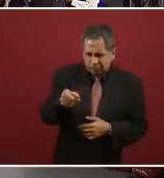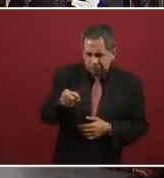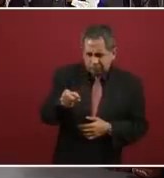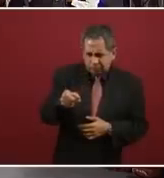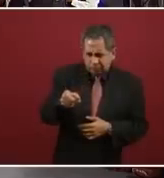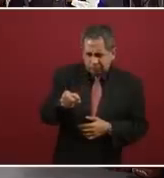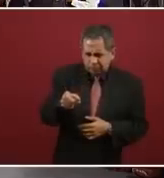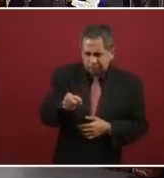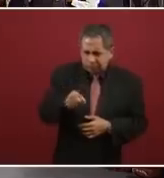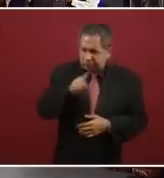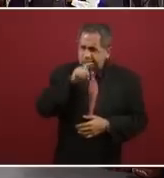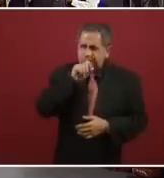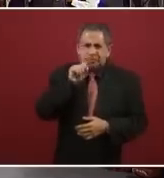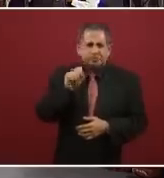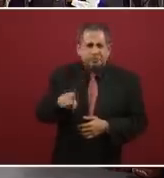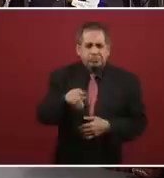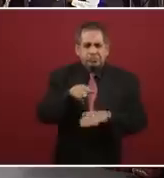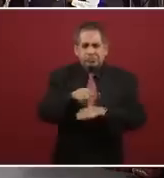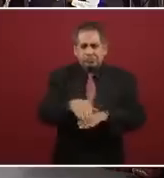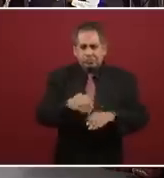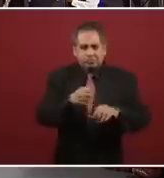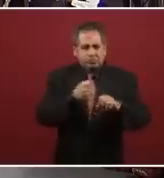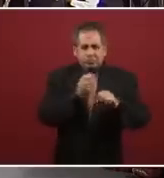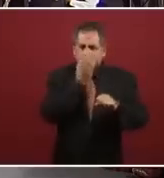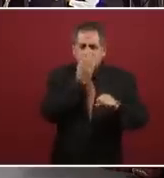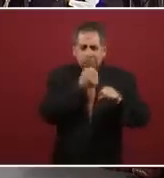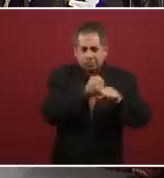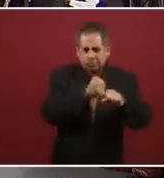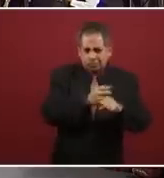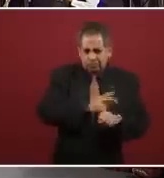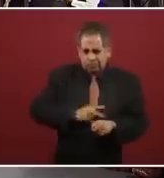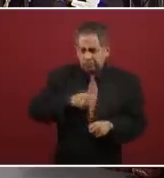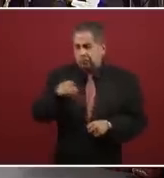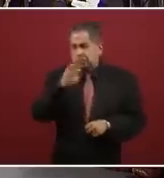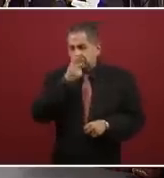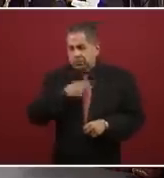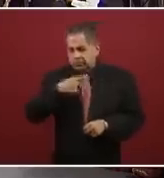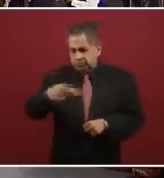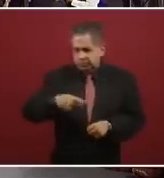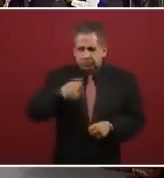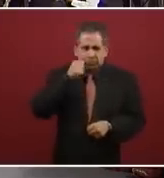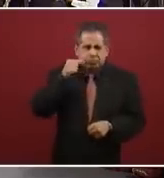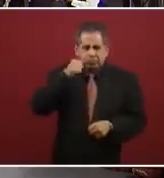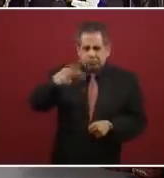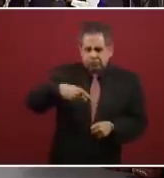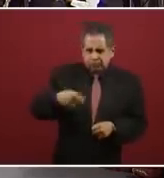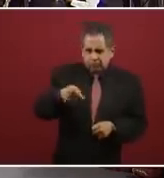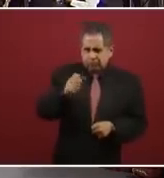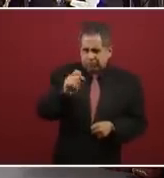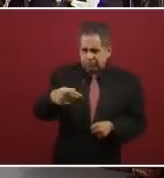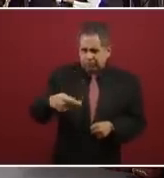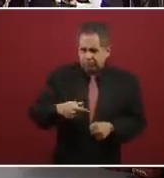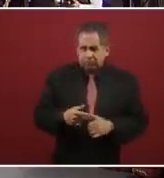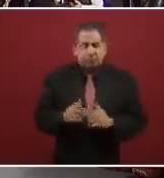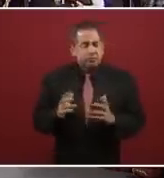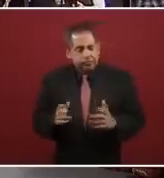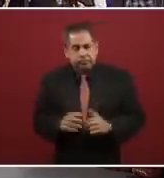Es lo del fertilizante. Tú me preguntaste ayer. A ver, ¿qué me preguntaste? Es